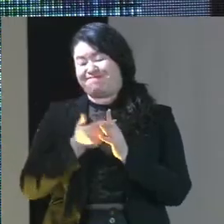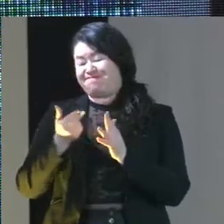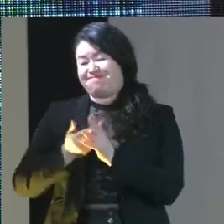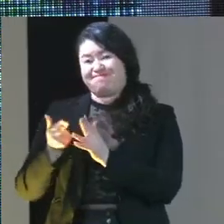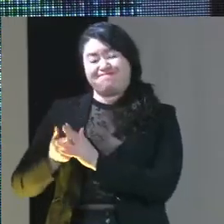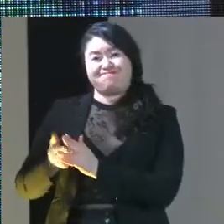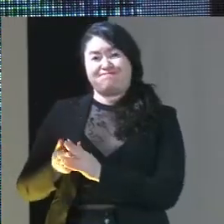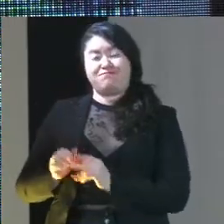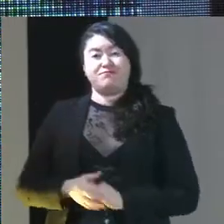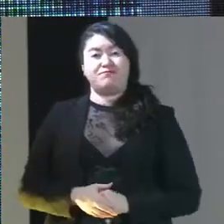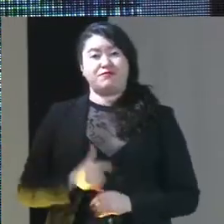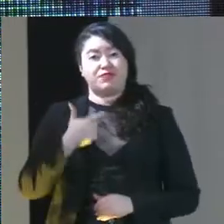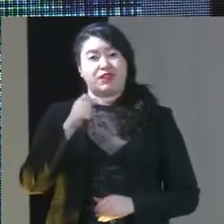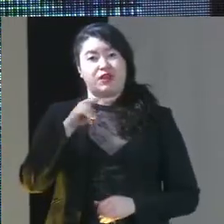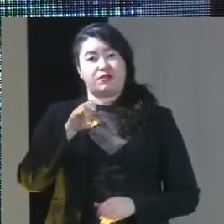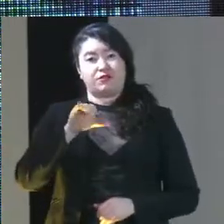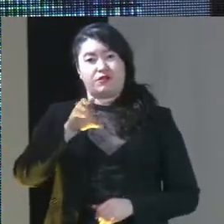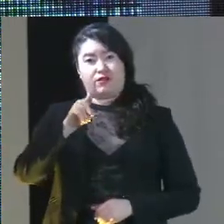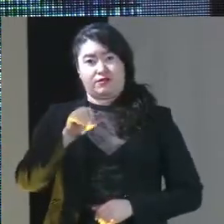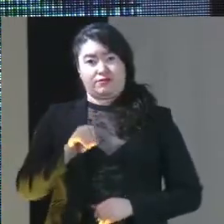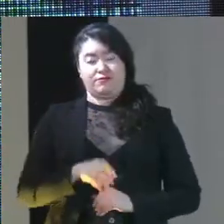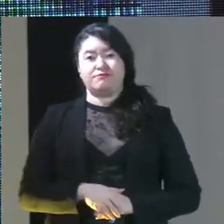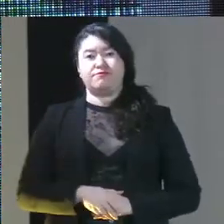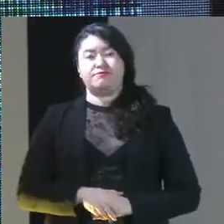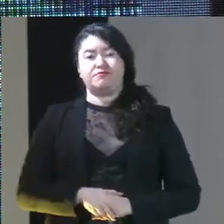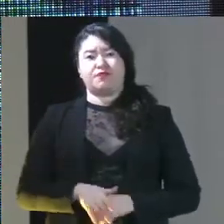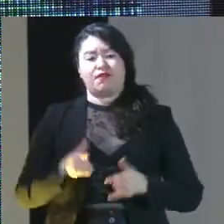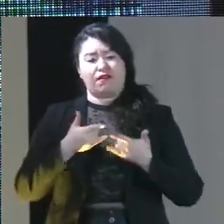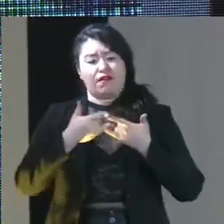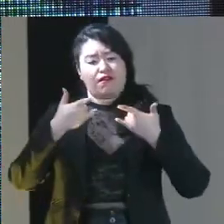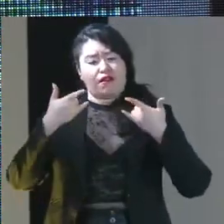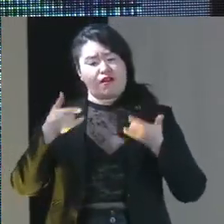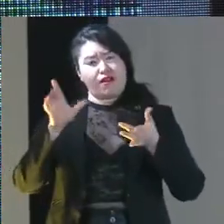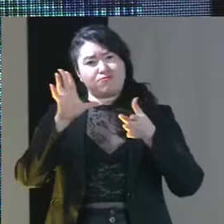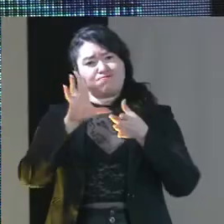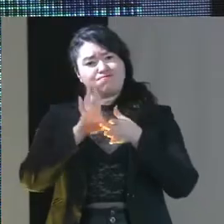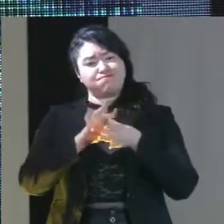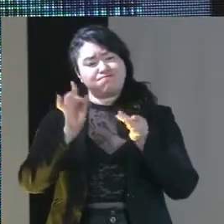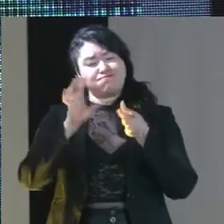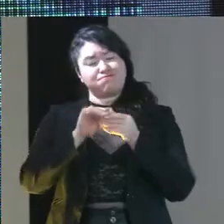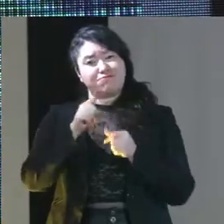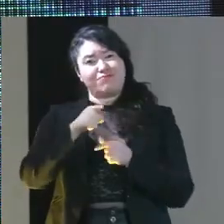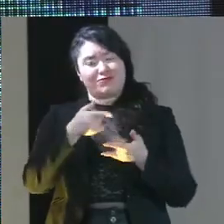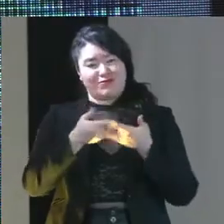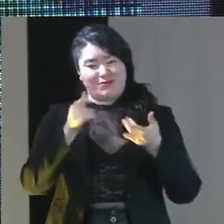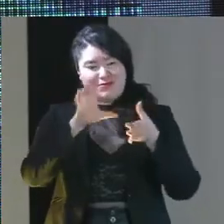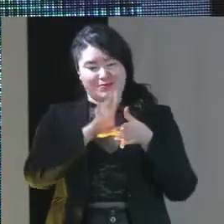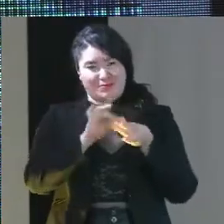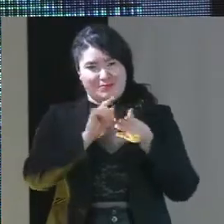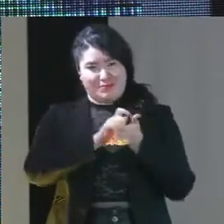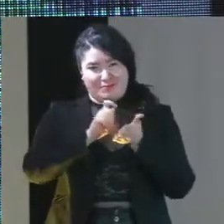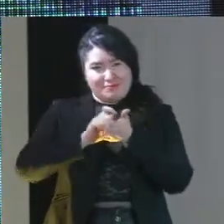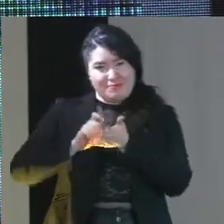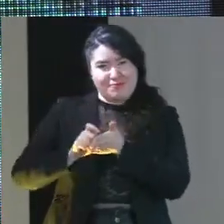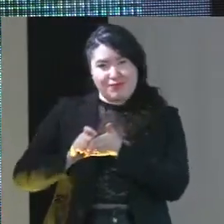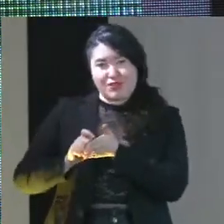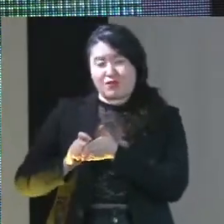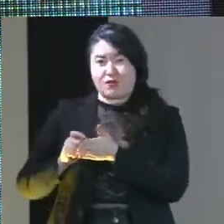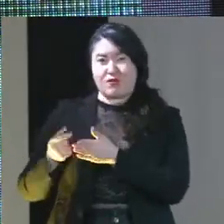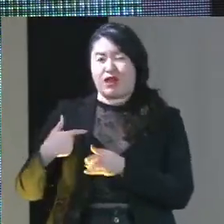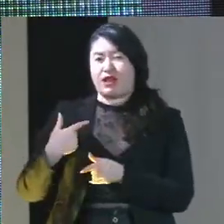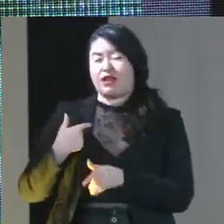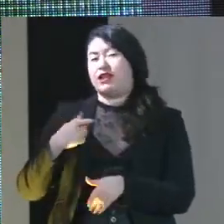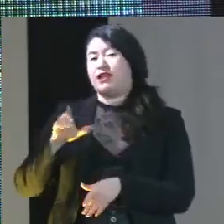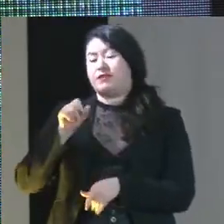Seguir esta historia, esta que muy someramente él nos expone en este libro de la guerra infinita,